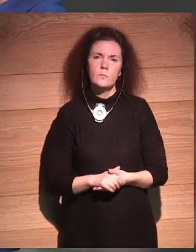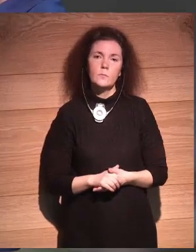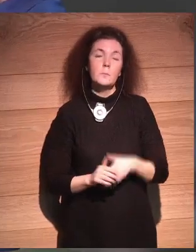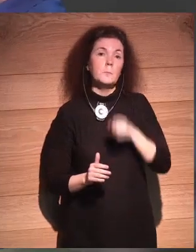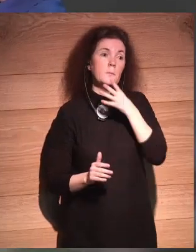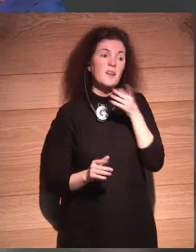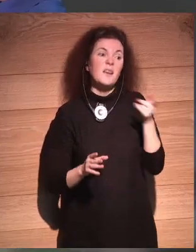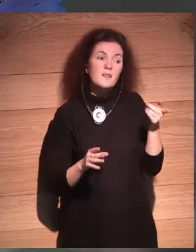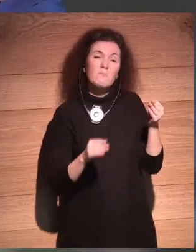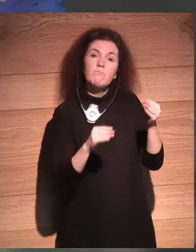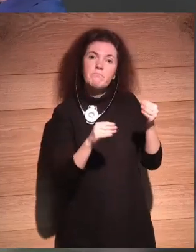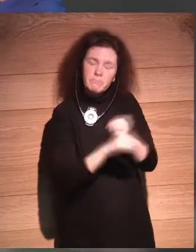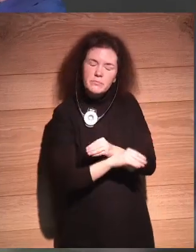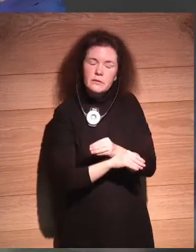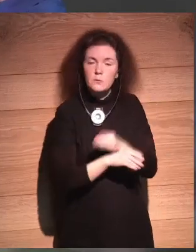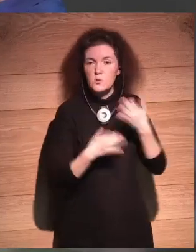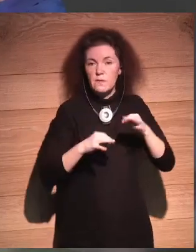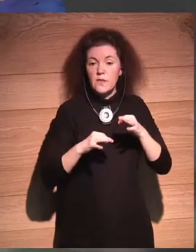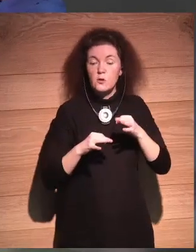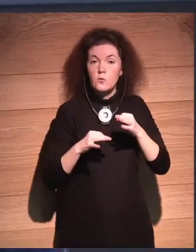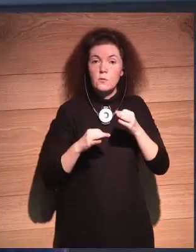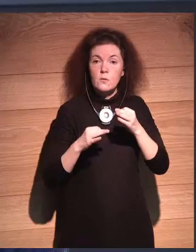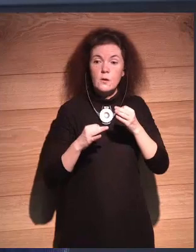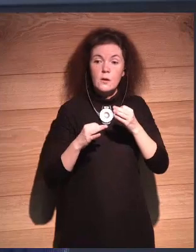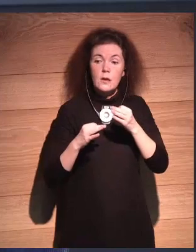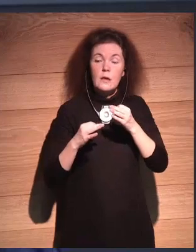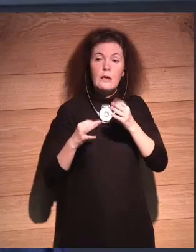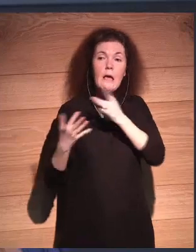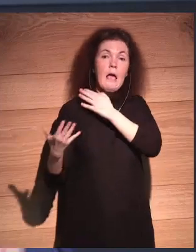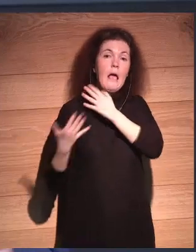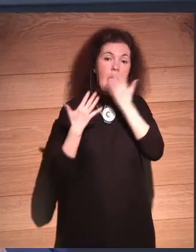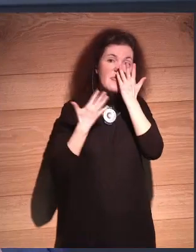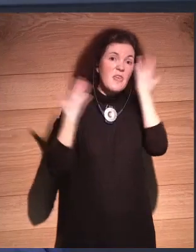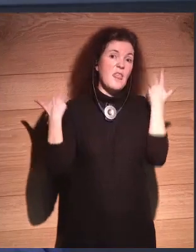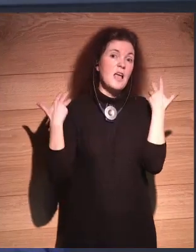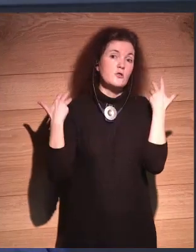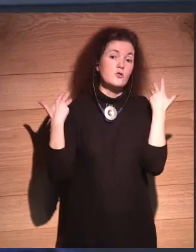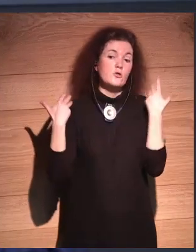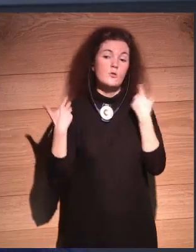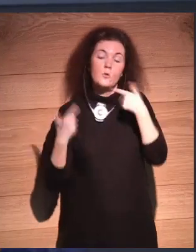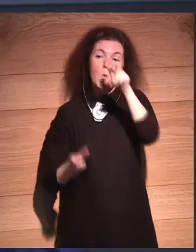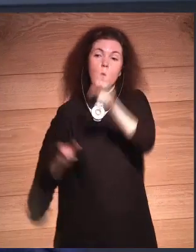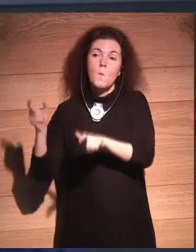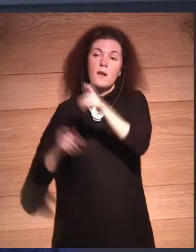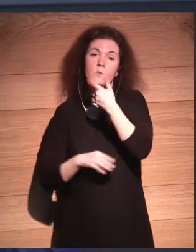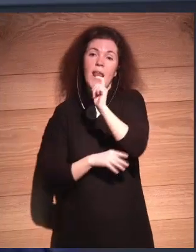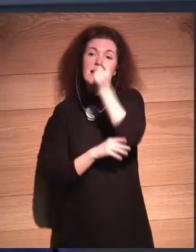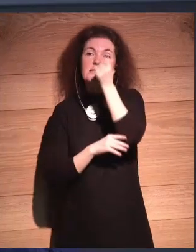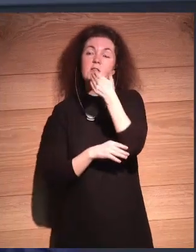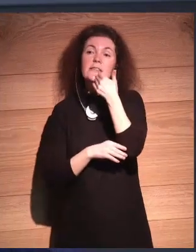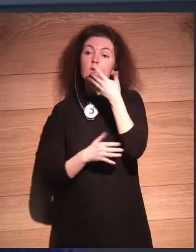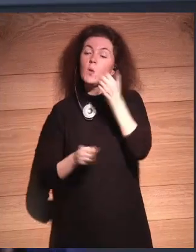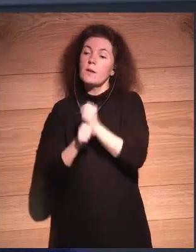Bueno, la paradoja es muy sencilla. Hasta hace 10 años teníamos éxito como humanos si trabajábamos como un